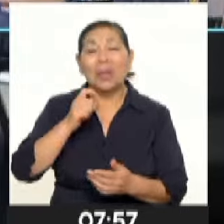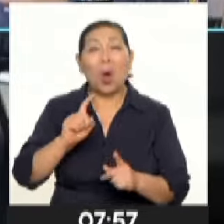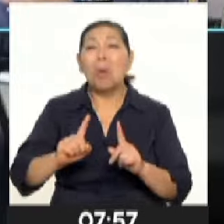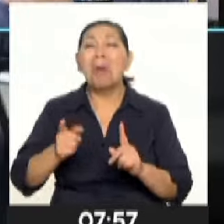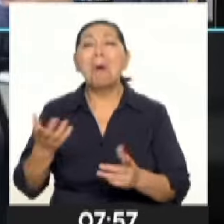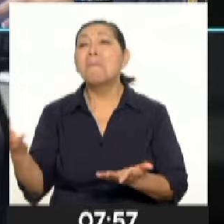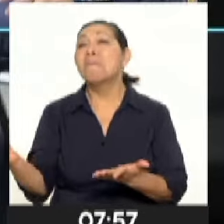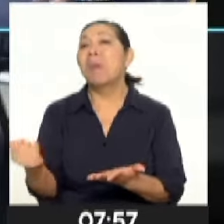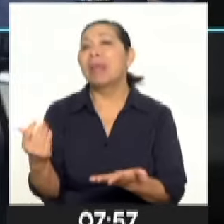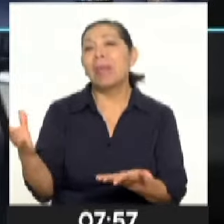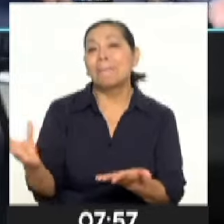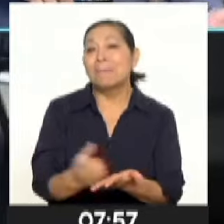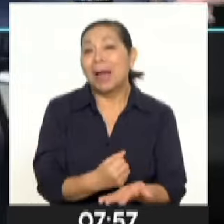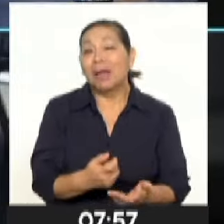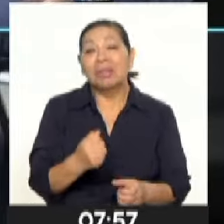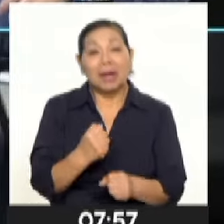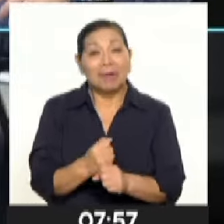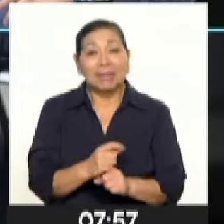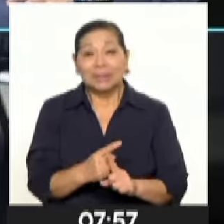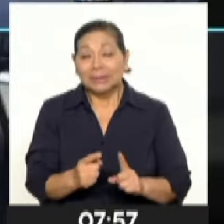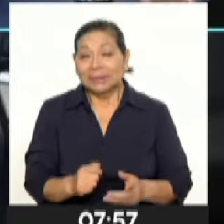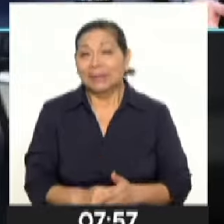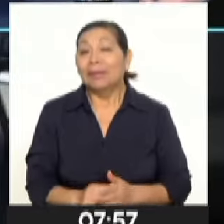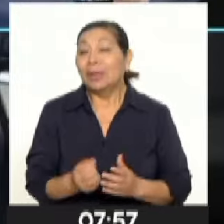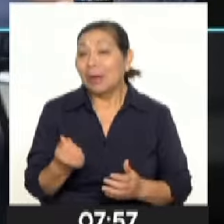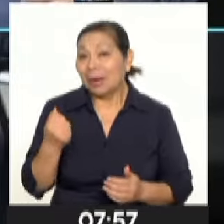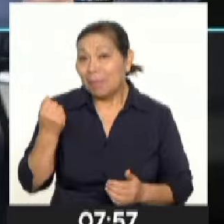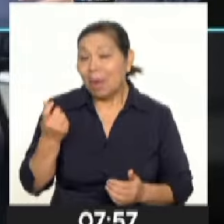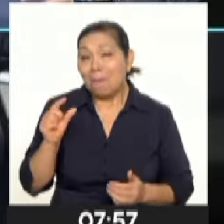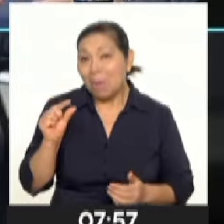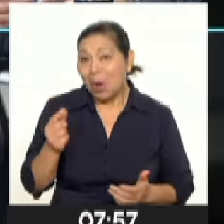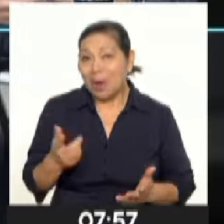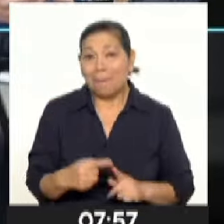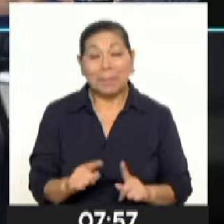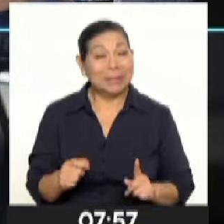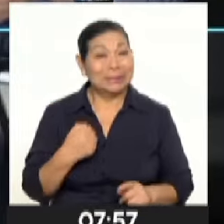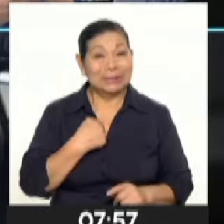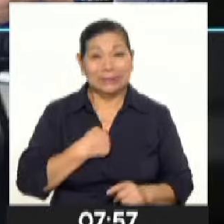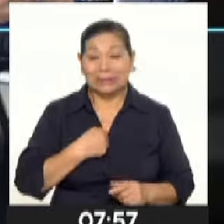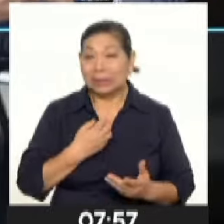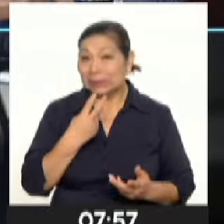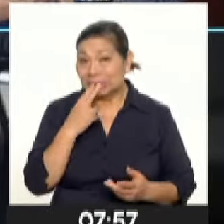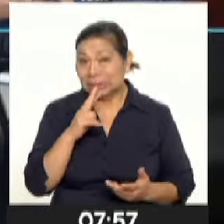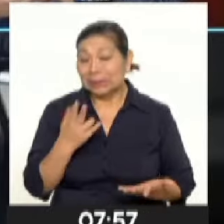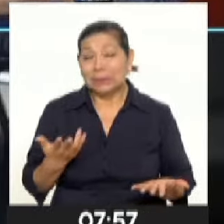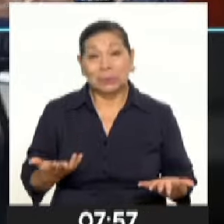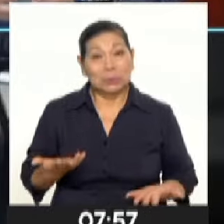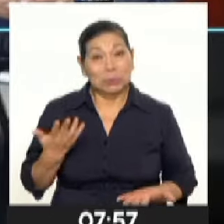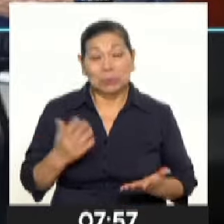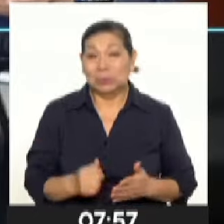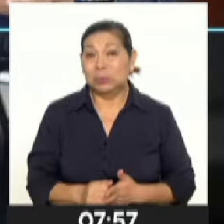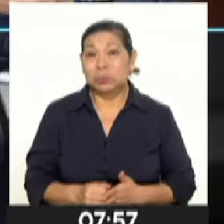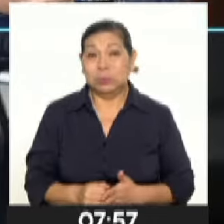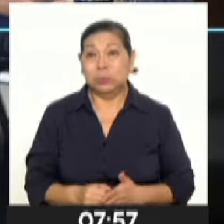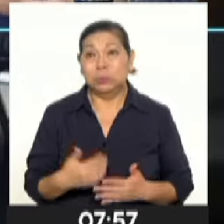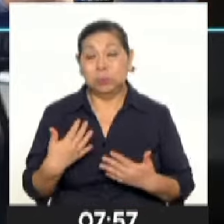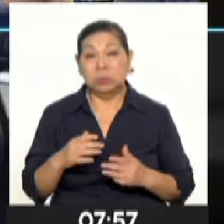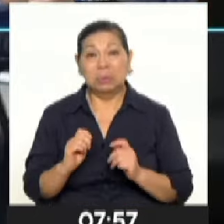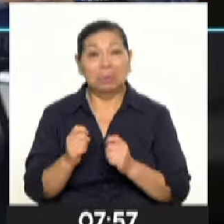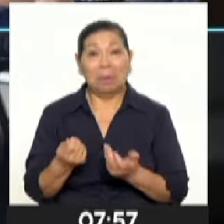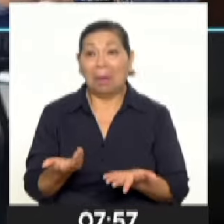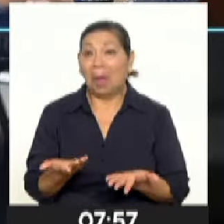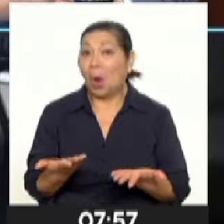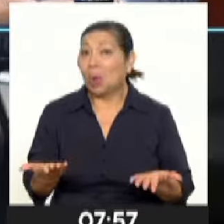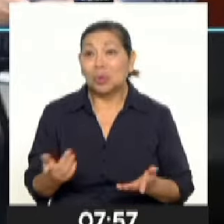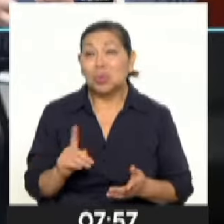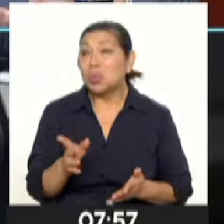que no necesita, a aquella persona que trabaja y que no trabaja, que gana mucho y que gana poco. Y lamentablemente ha habido casos donde la plata se la destinan en